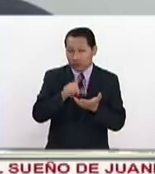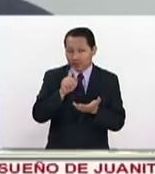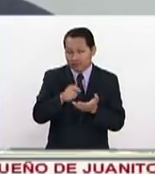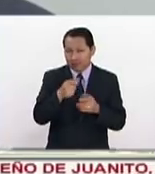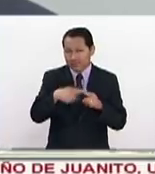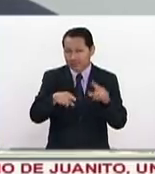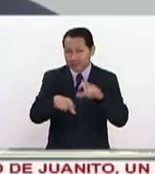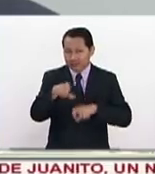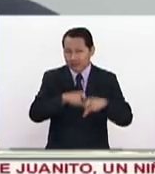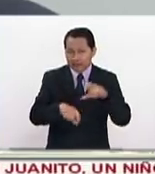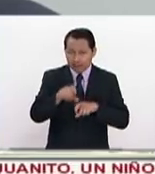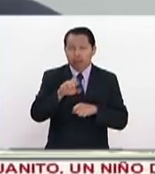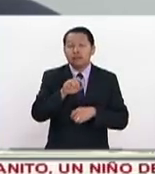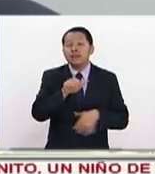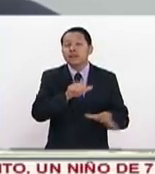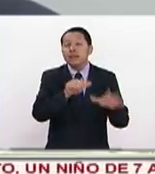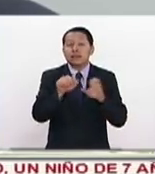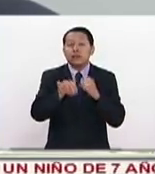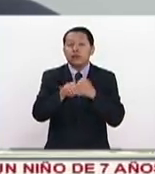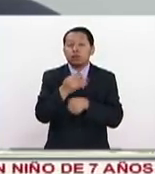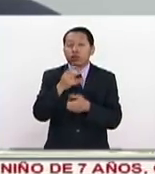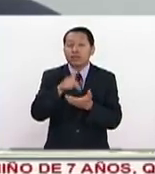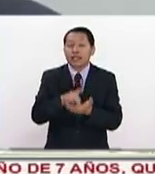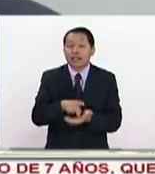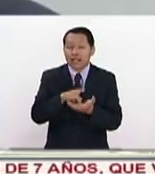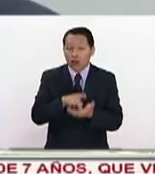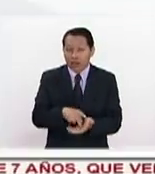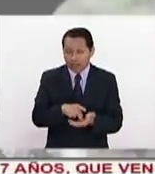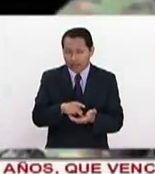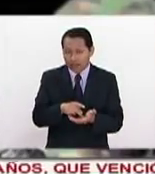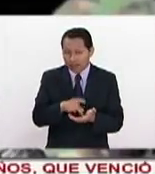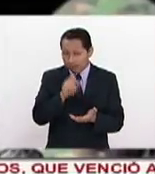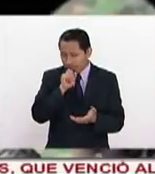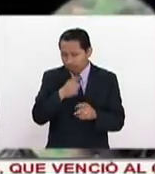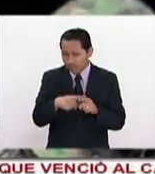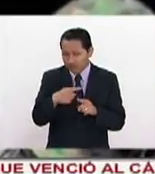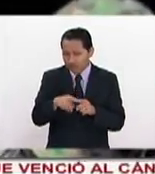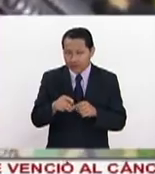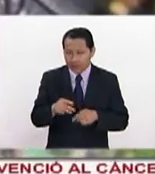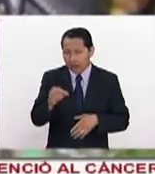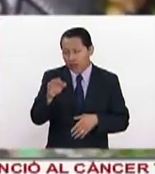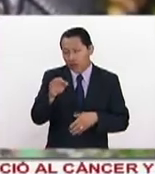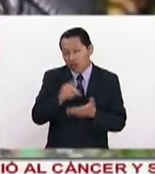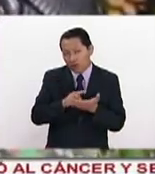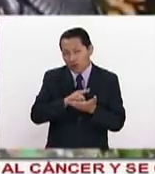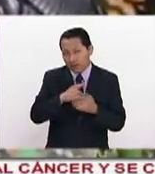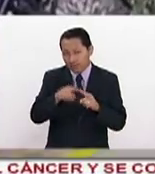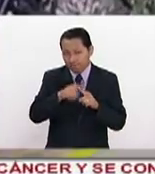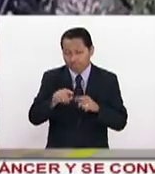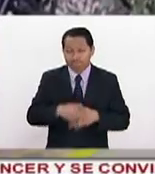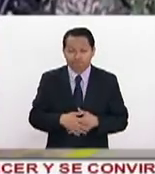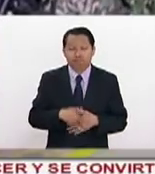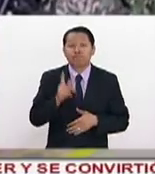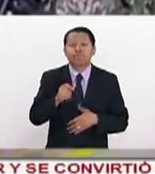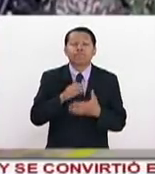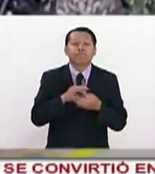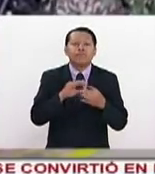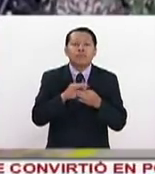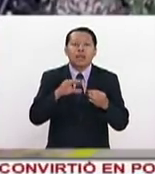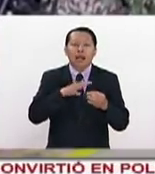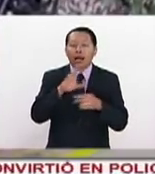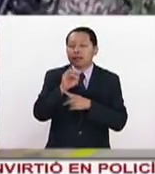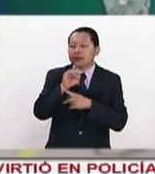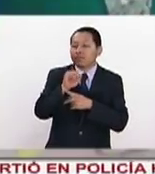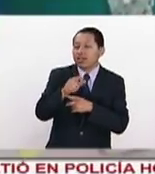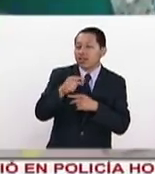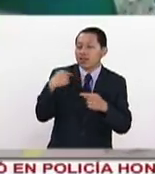químicos, 614 kilogramos de metanfetaminas. Navarrete Prida detalló que este operativo es de carácter civil y que en